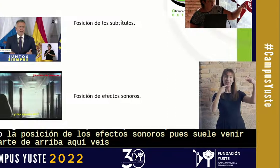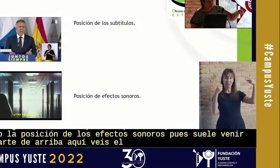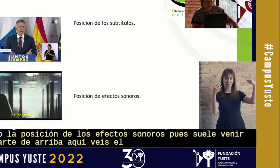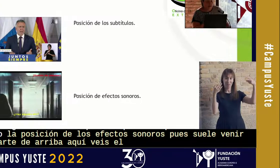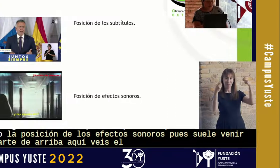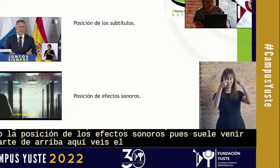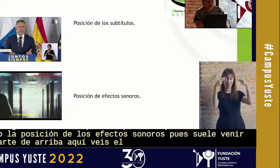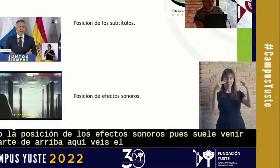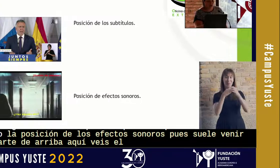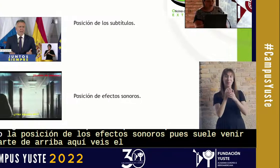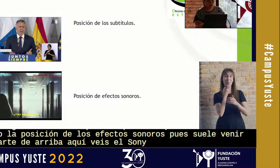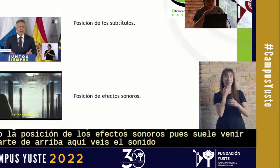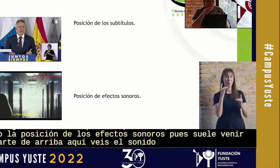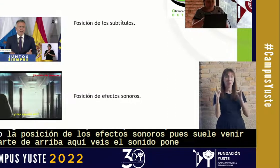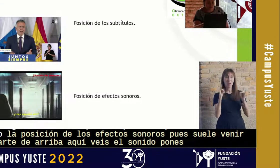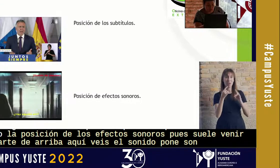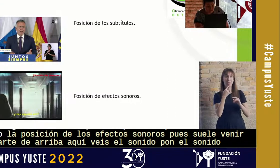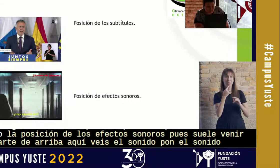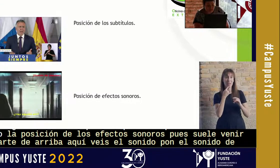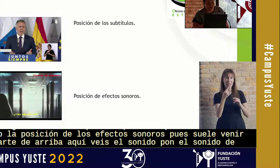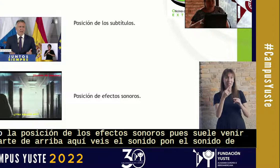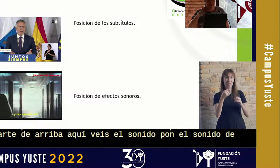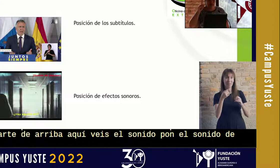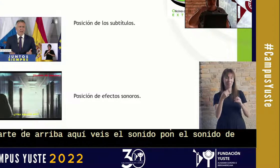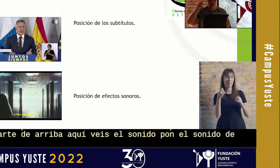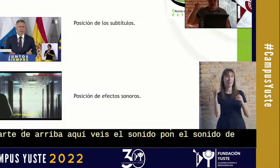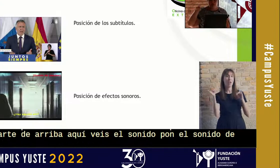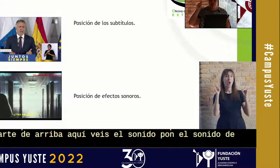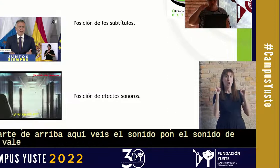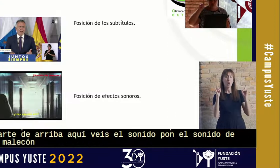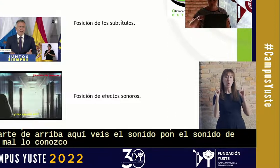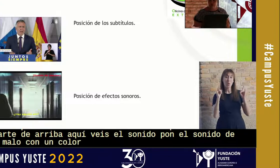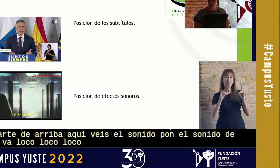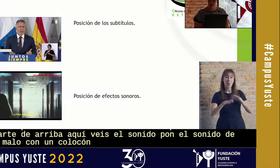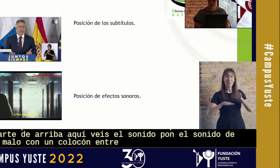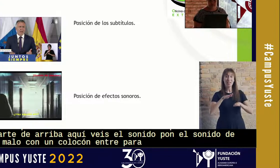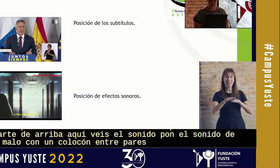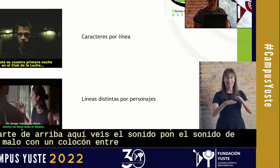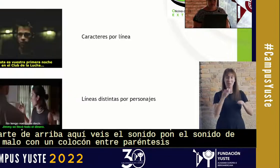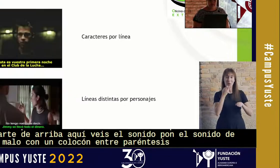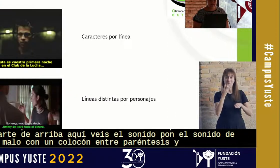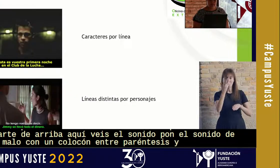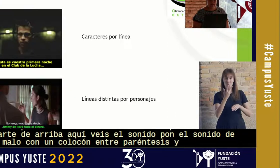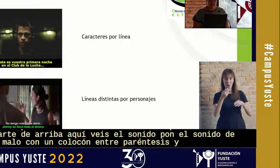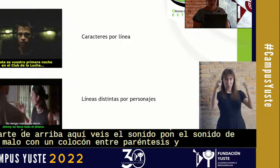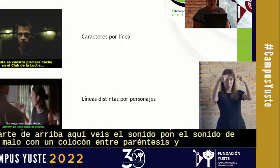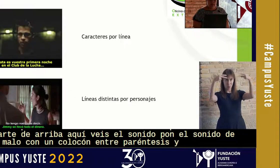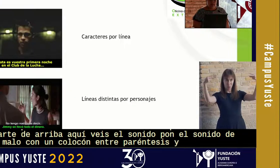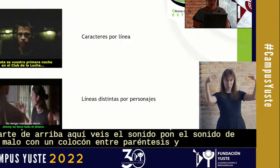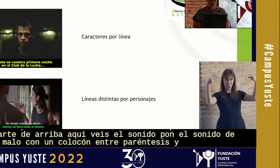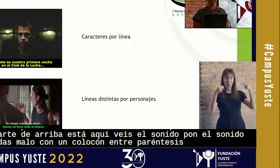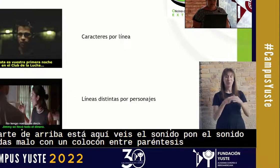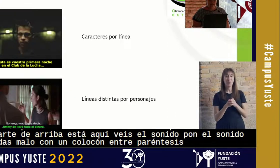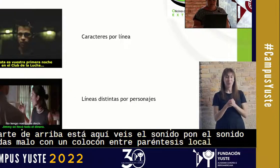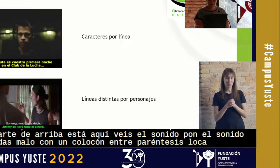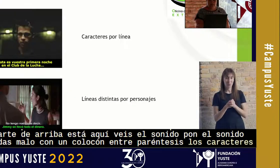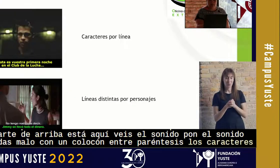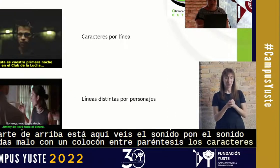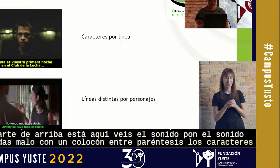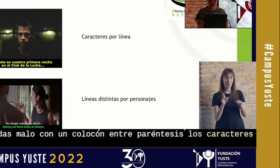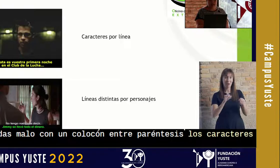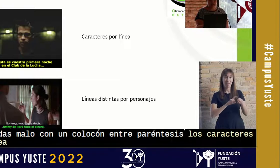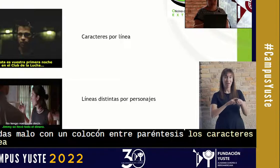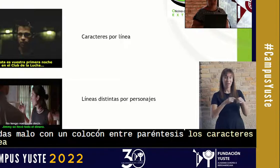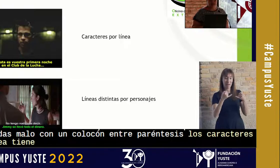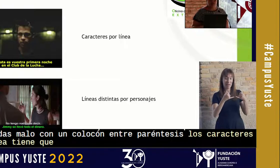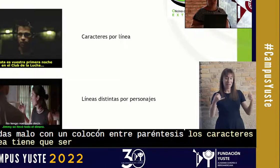el sonido pone sonido de pisadas vale Lo pone un color y lo pone entre paréntesis los carácteres por